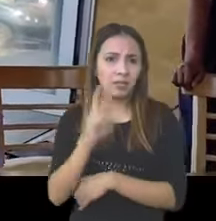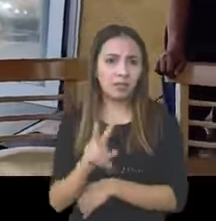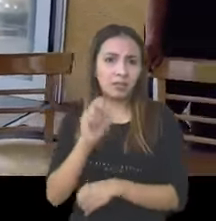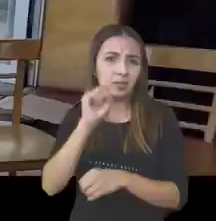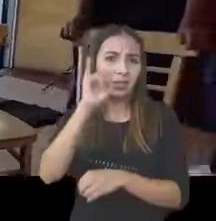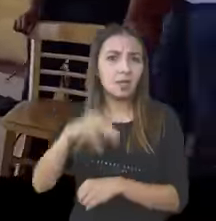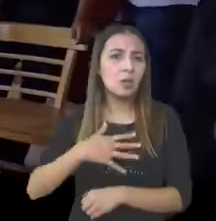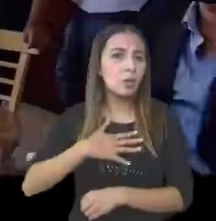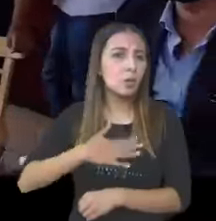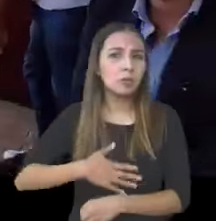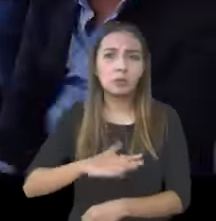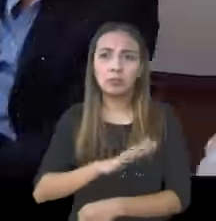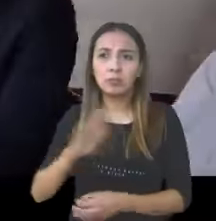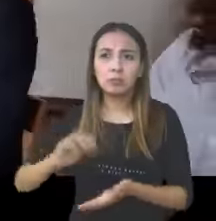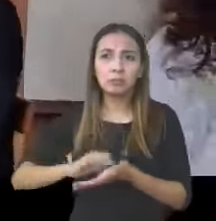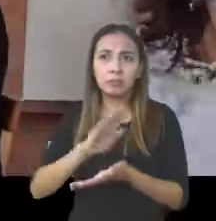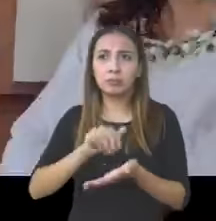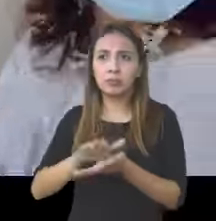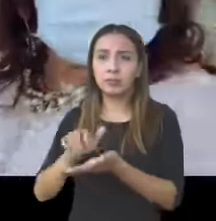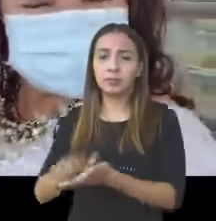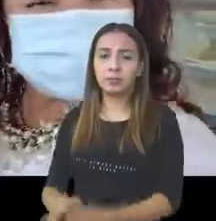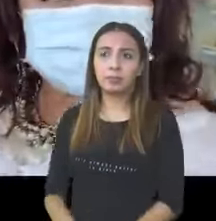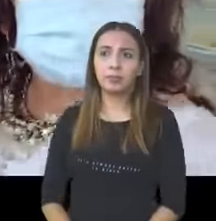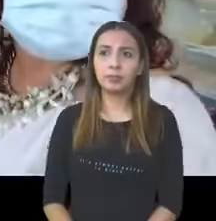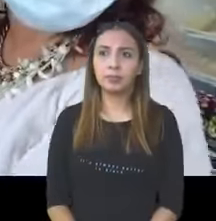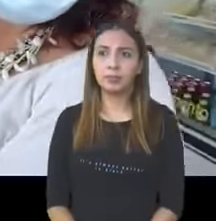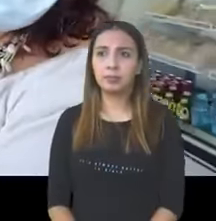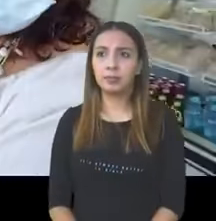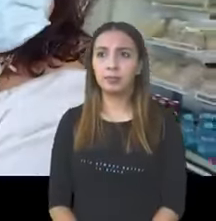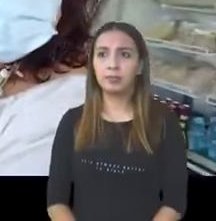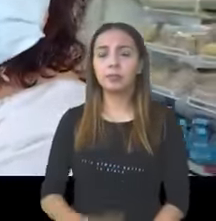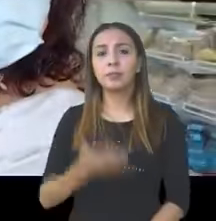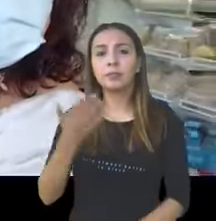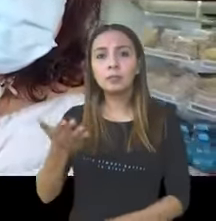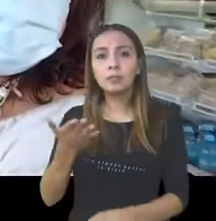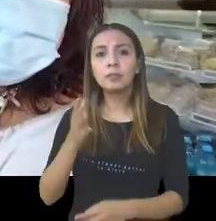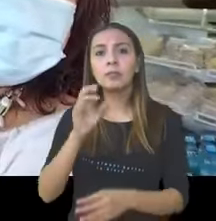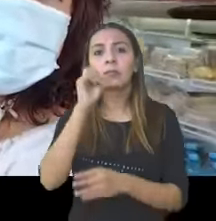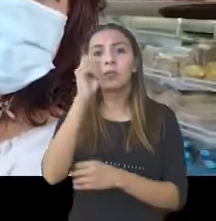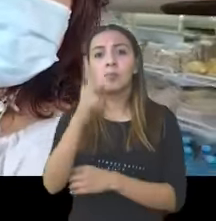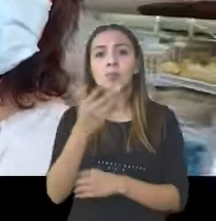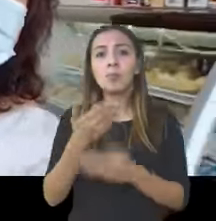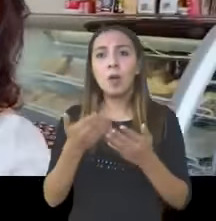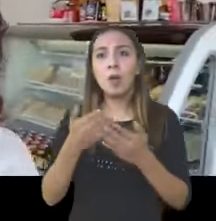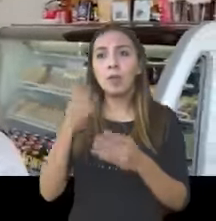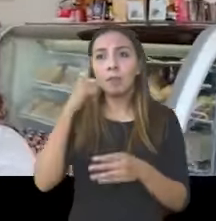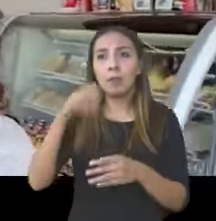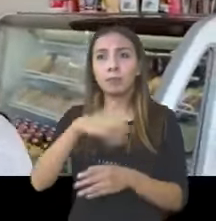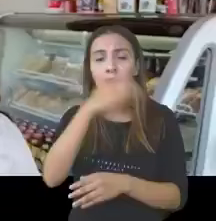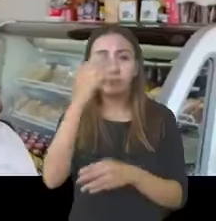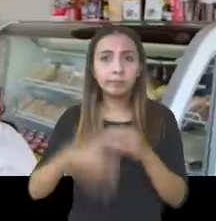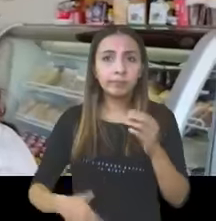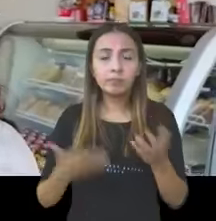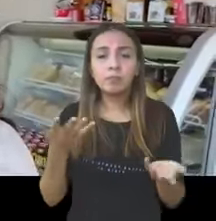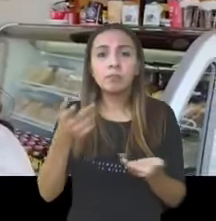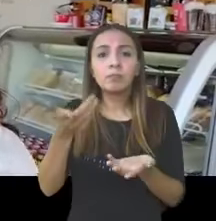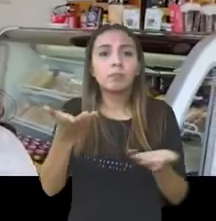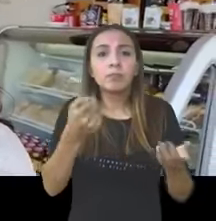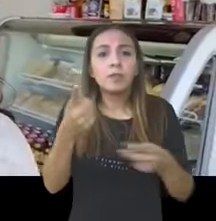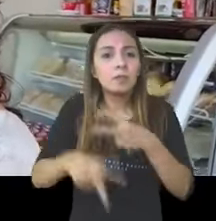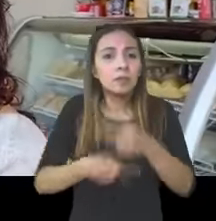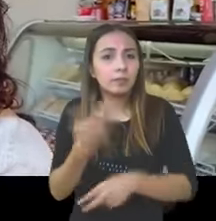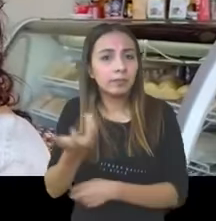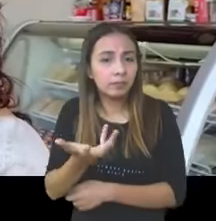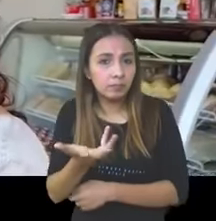injustificada. Correcto. Soralia, ahora sí para concluir y pues esta parte, ¿cómo va a quedar? ¿Qué es lo que